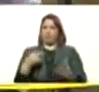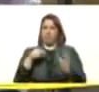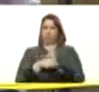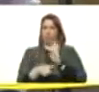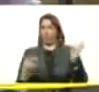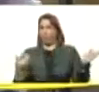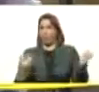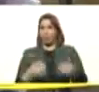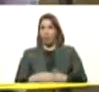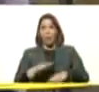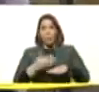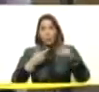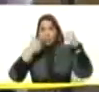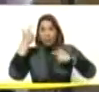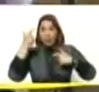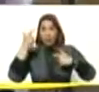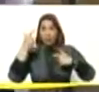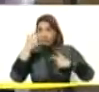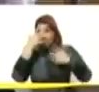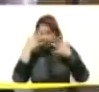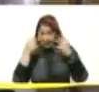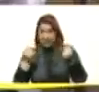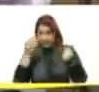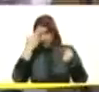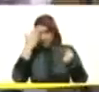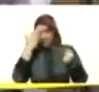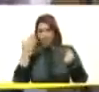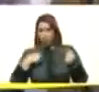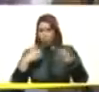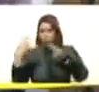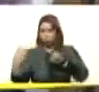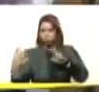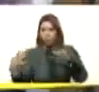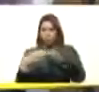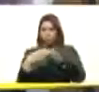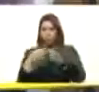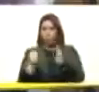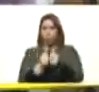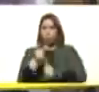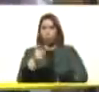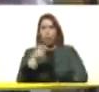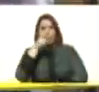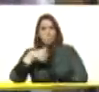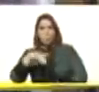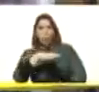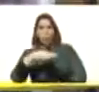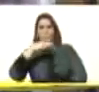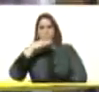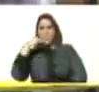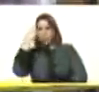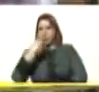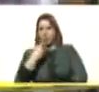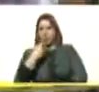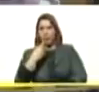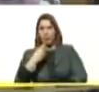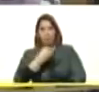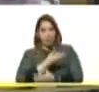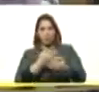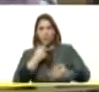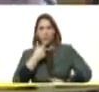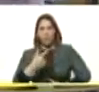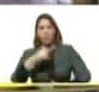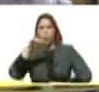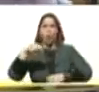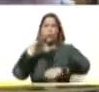cuando el chavismo se entere que me estoy reuniendo con usted, usted, el pueblo, se va a molestar. Y efectivamente juró, dijo que